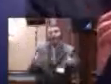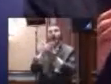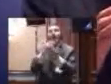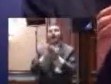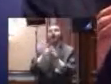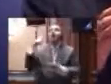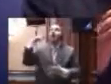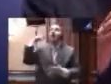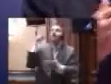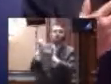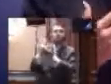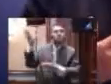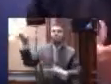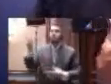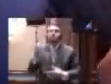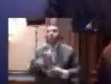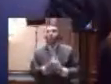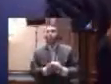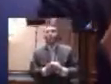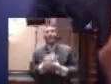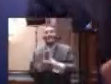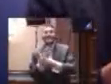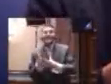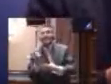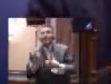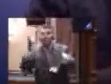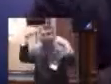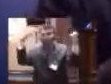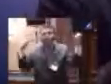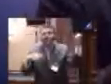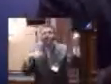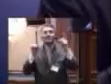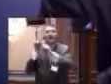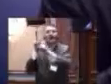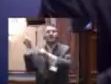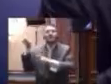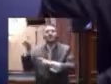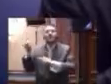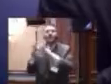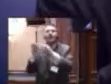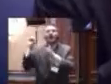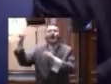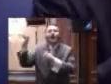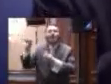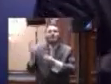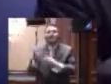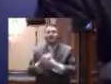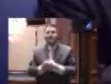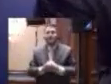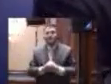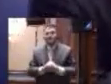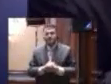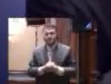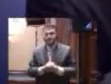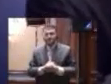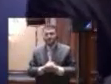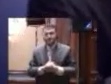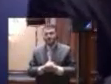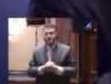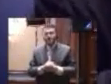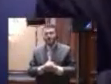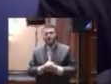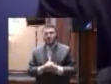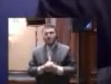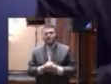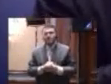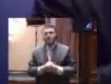65 años, cuando la transición se aceleró, por el mismo partido político, que había sido absolutamente